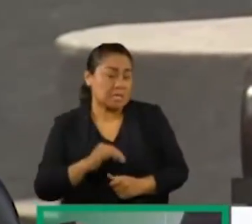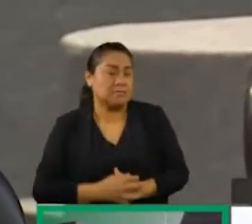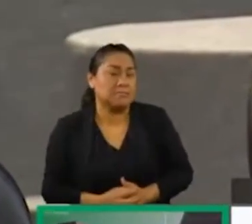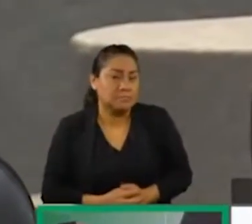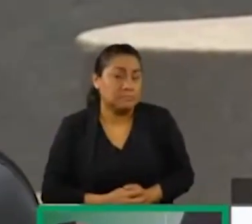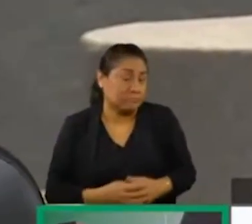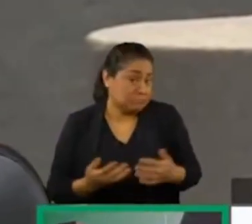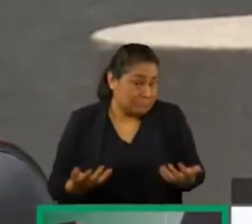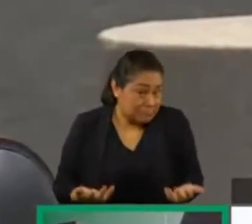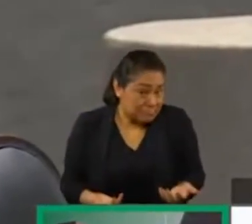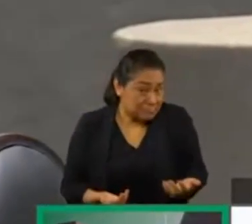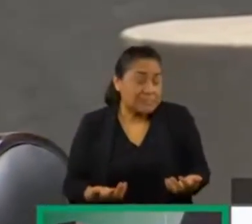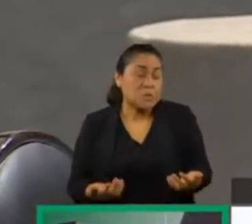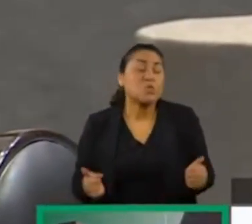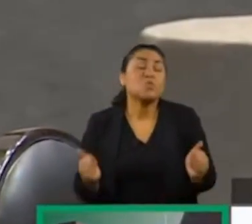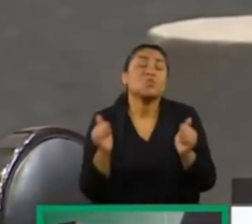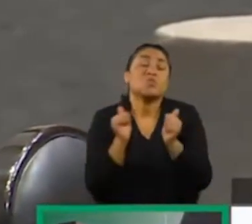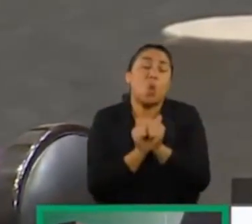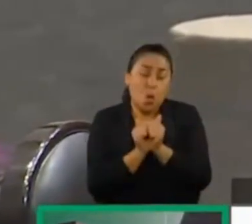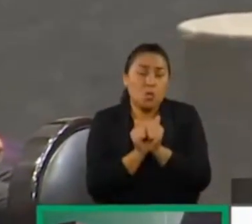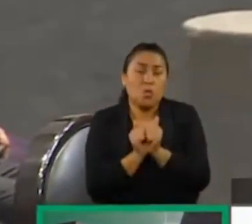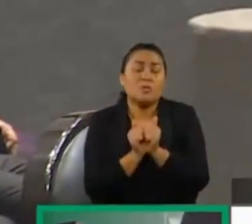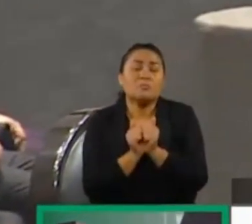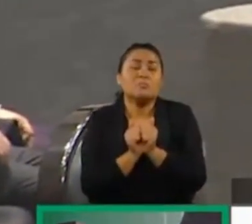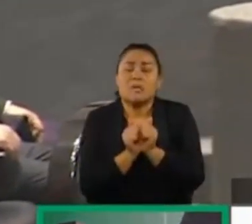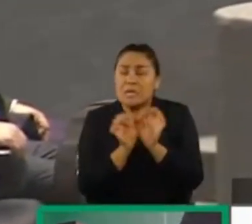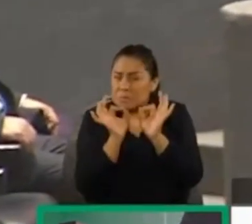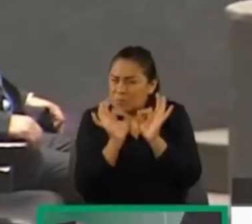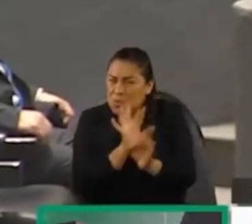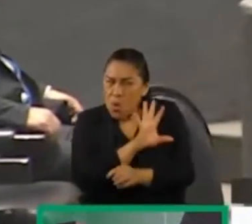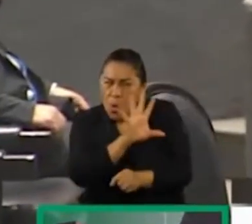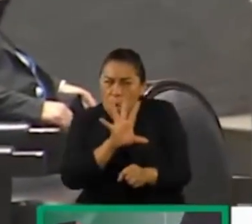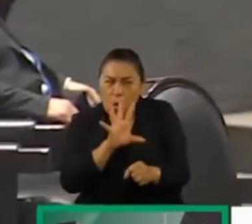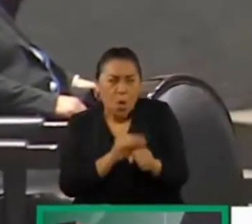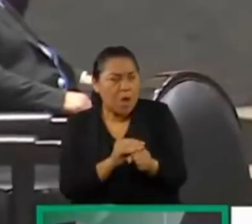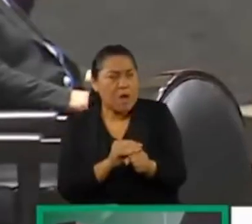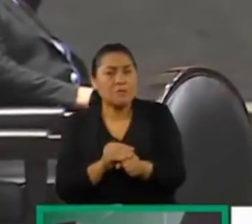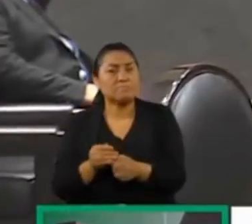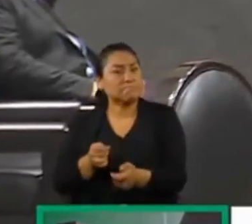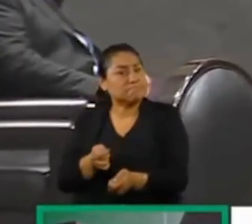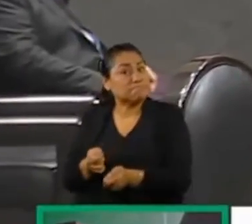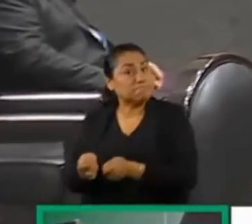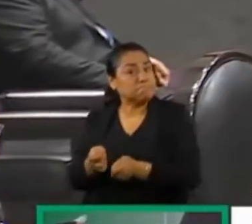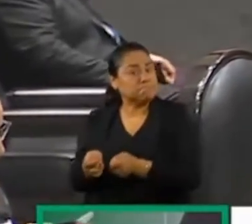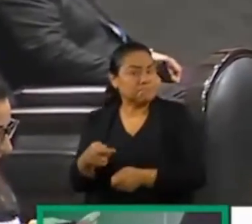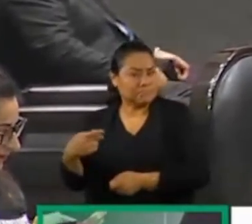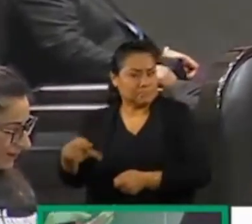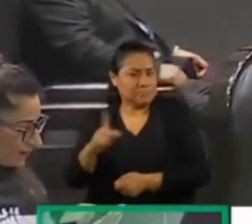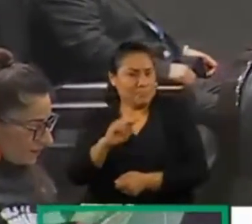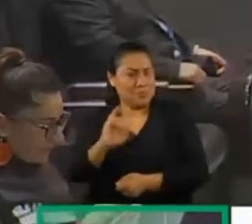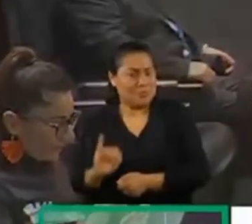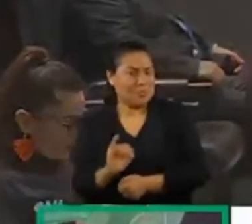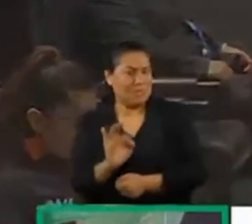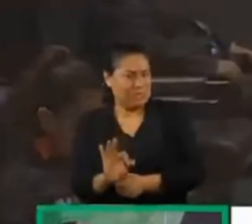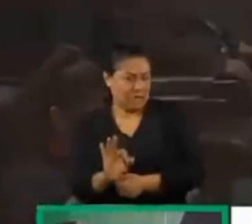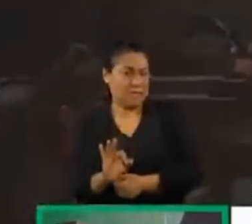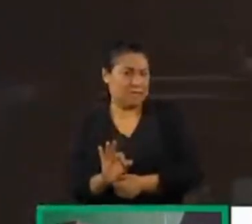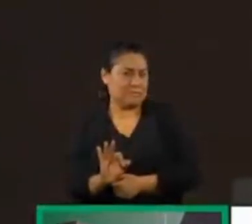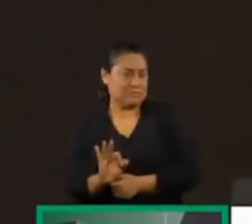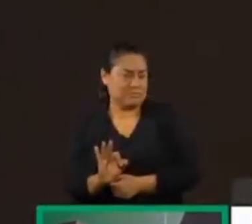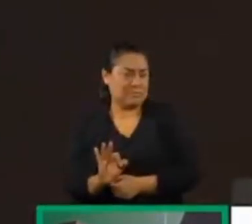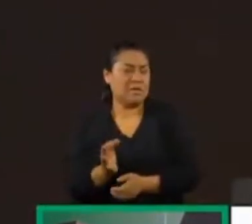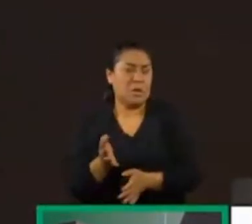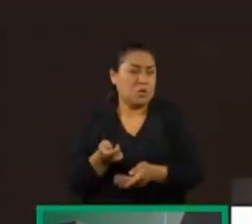esto espolvoreado de un control absoluto del Poder Judicial. Un control absoluto